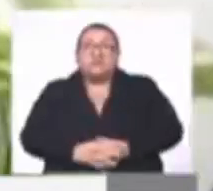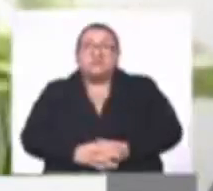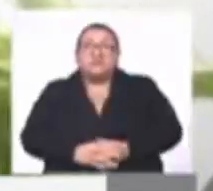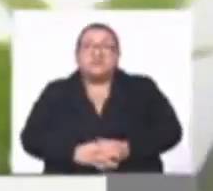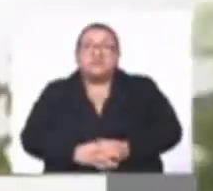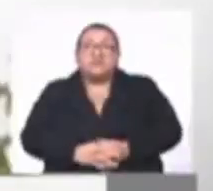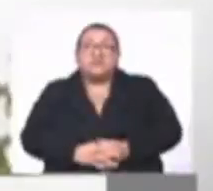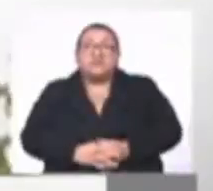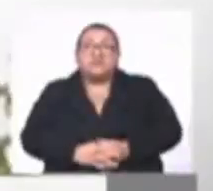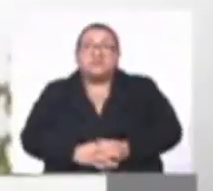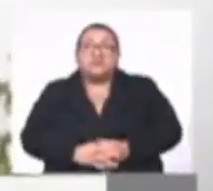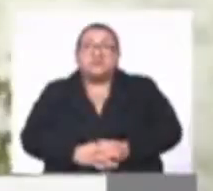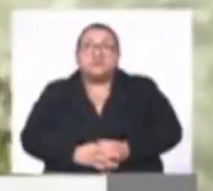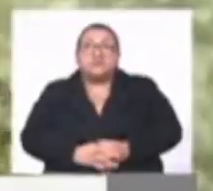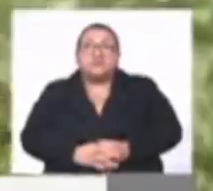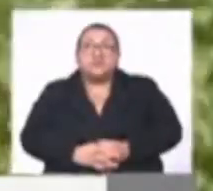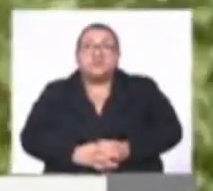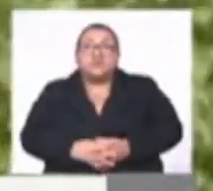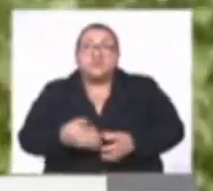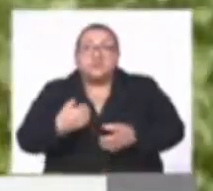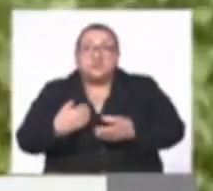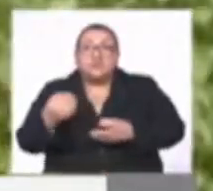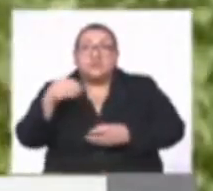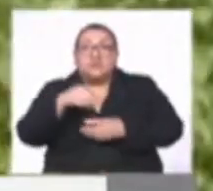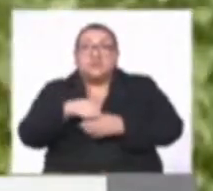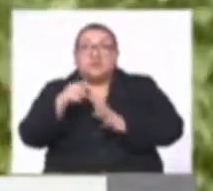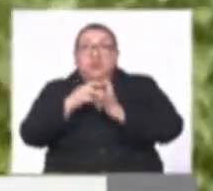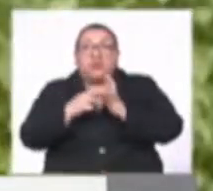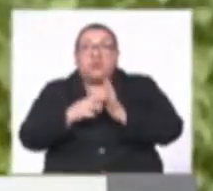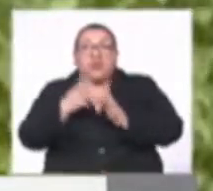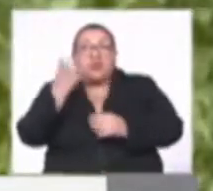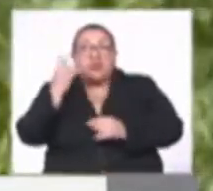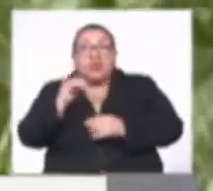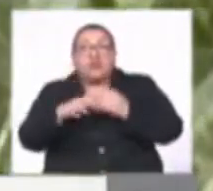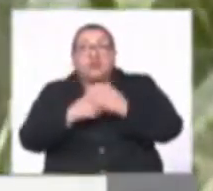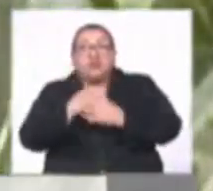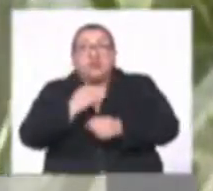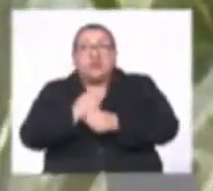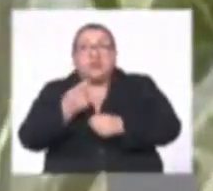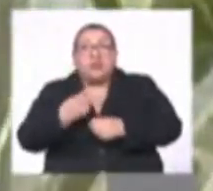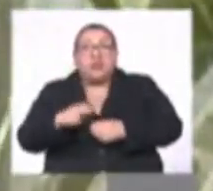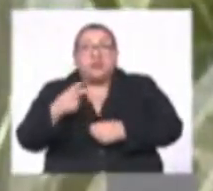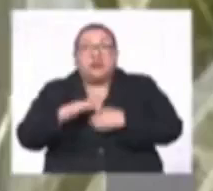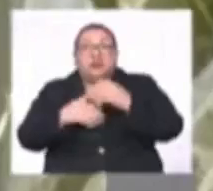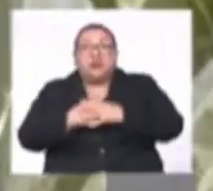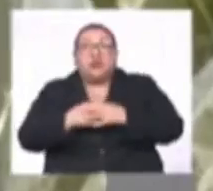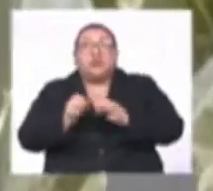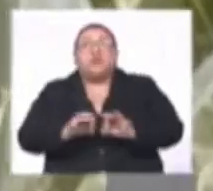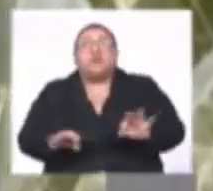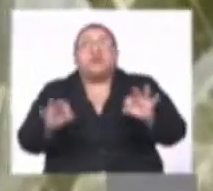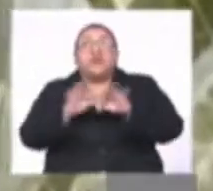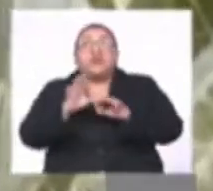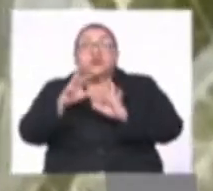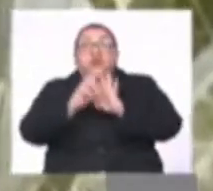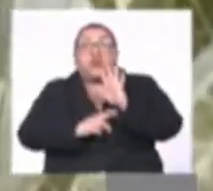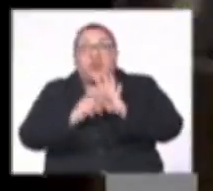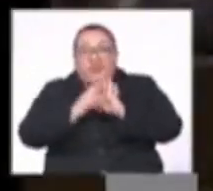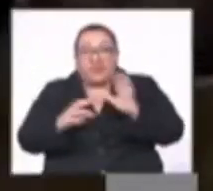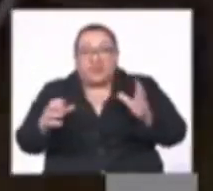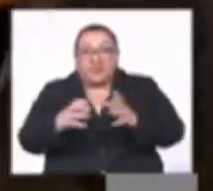la inclusión del cultivo del yute dentro del programa de INIA, los criterios técnicos para el incremento de su cultivo y su